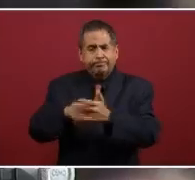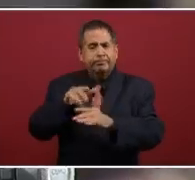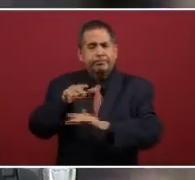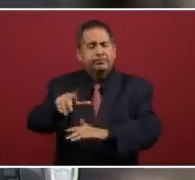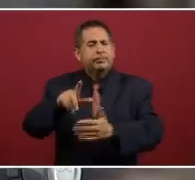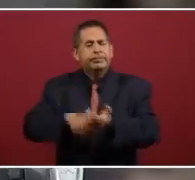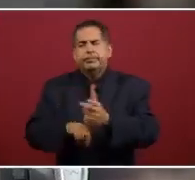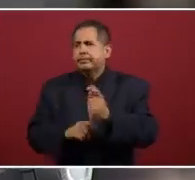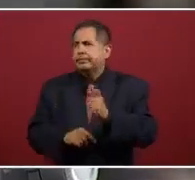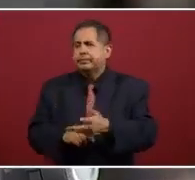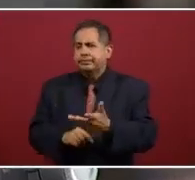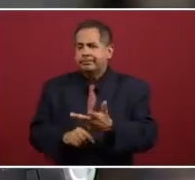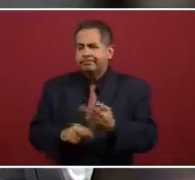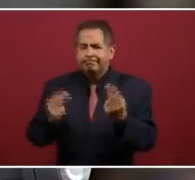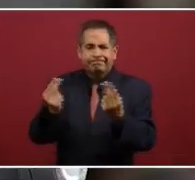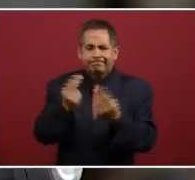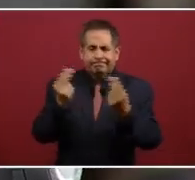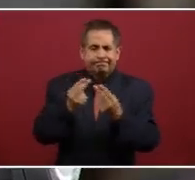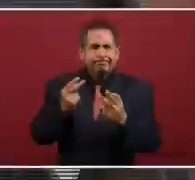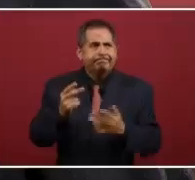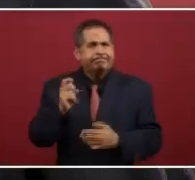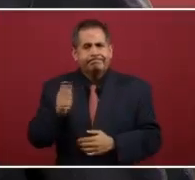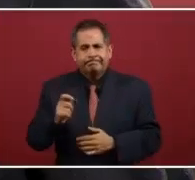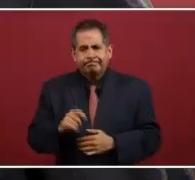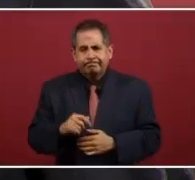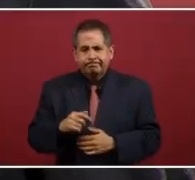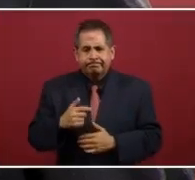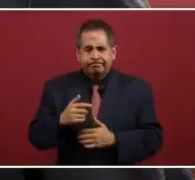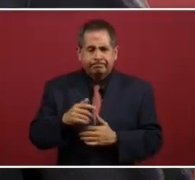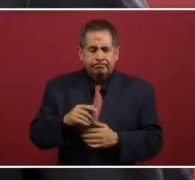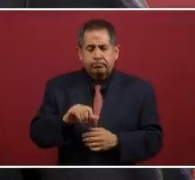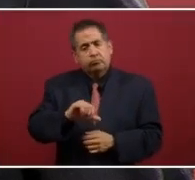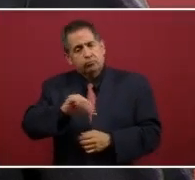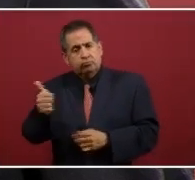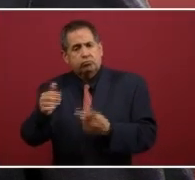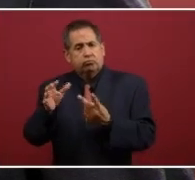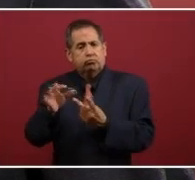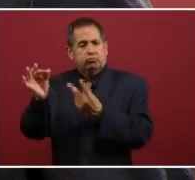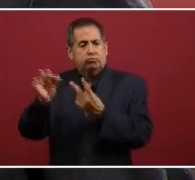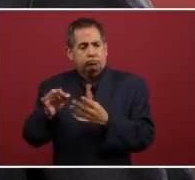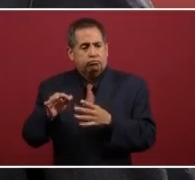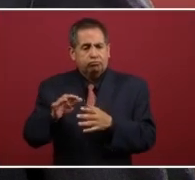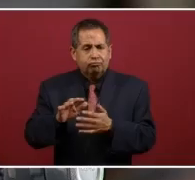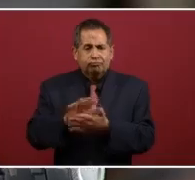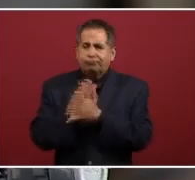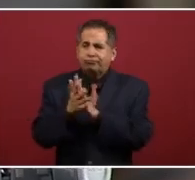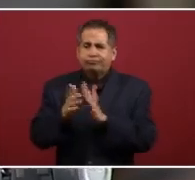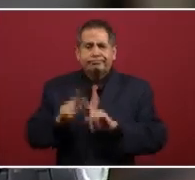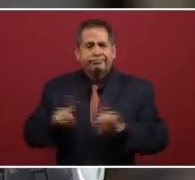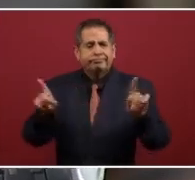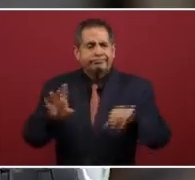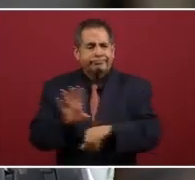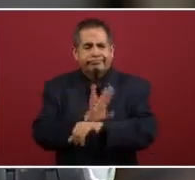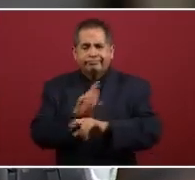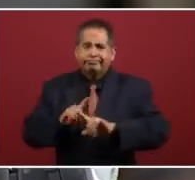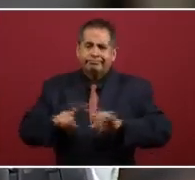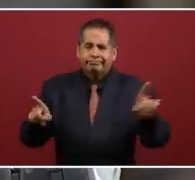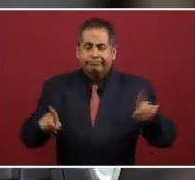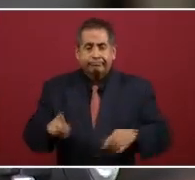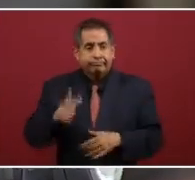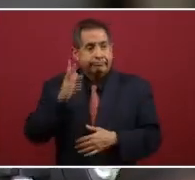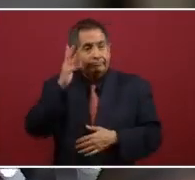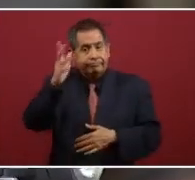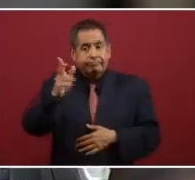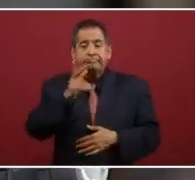sobre la necesidad de tener fuentes alternativas de energía renovables y la inminente desaparición de